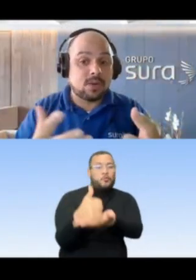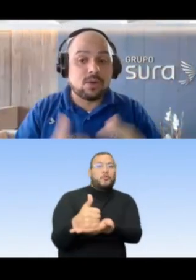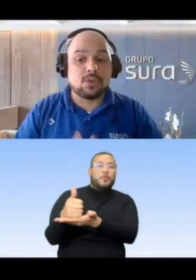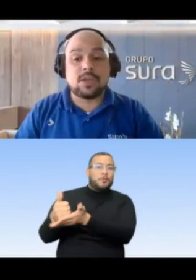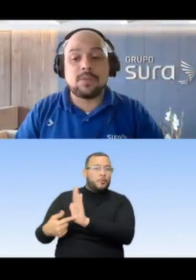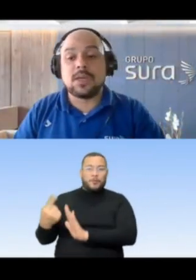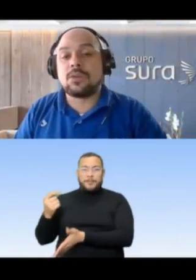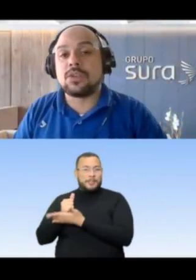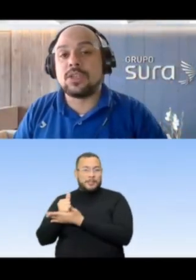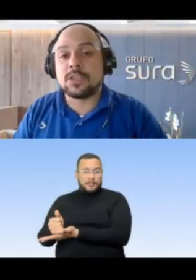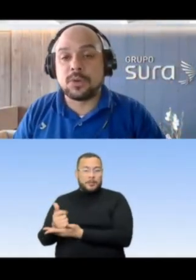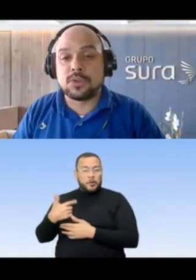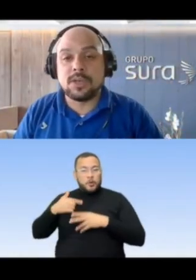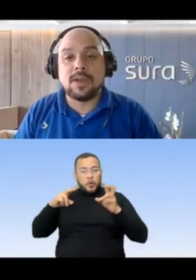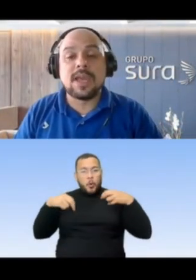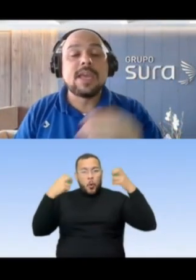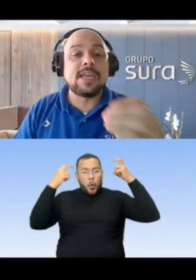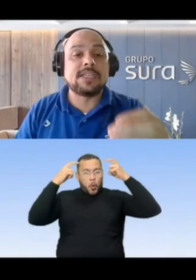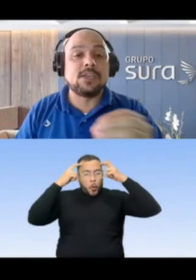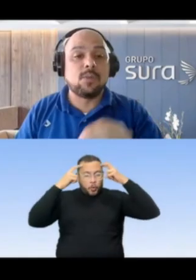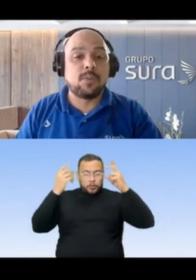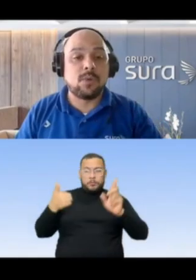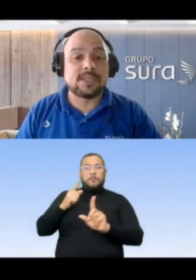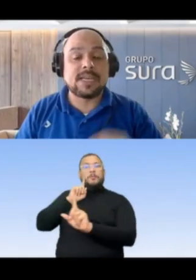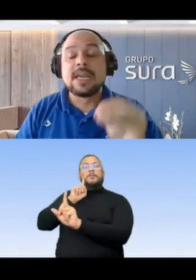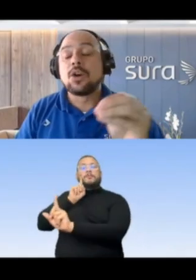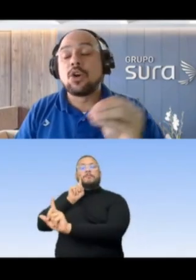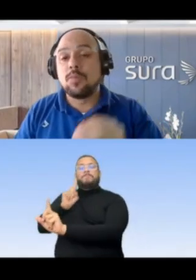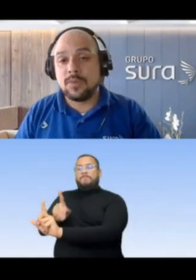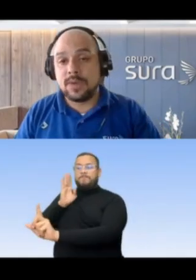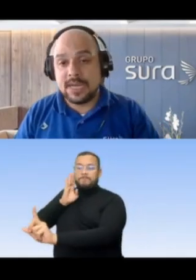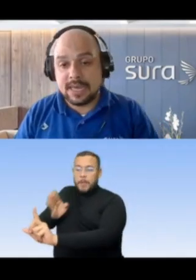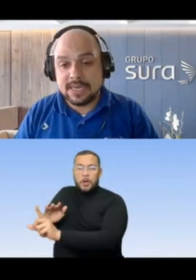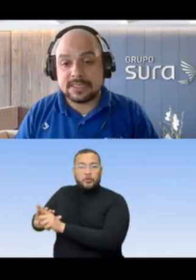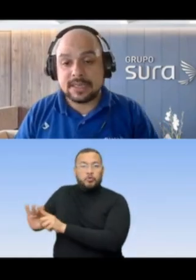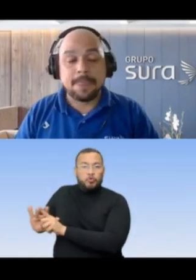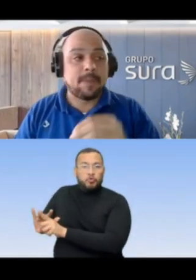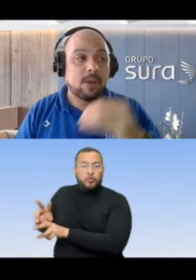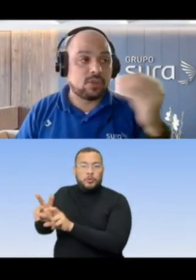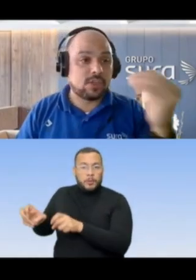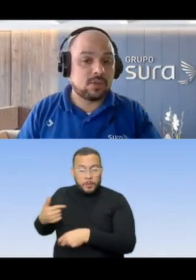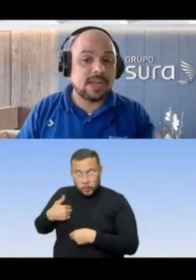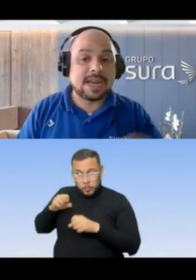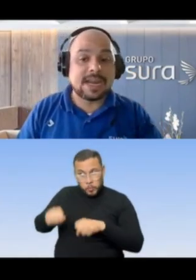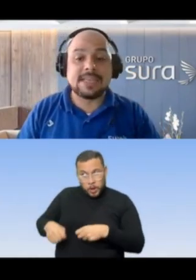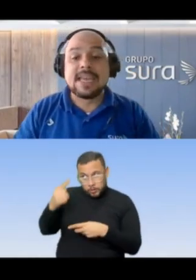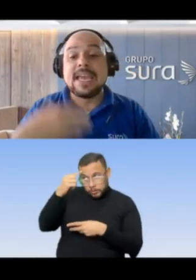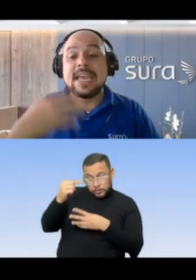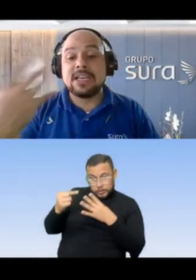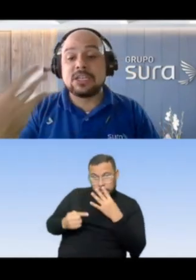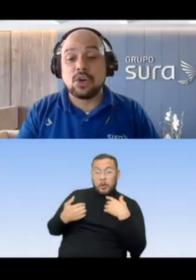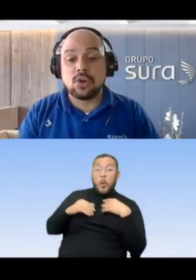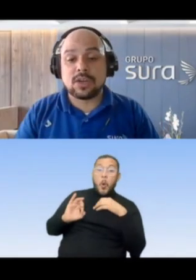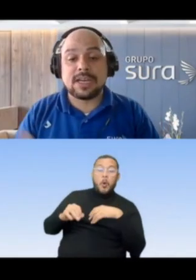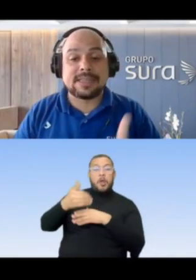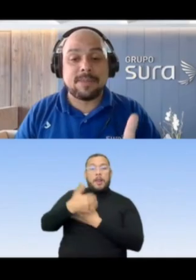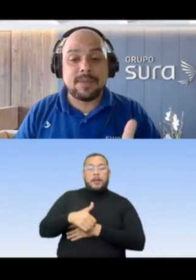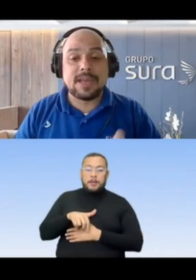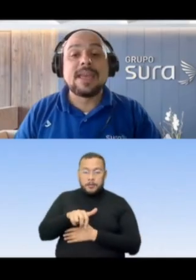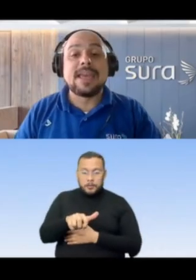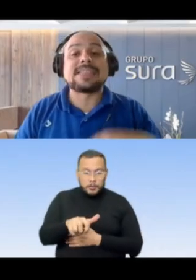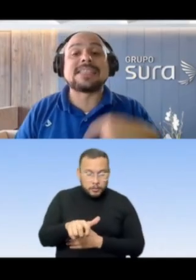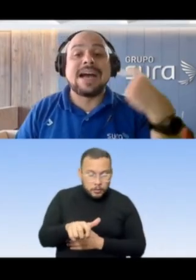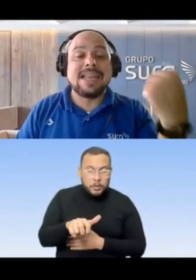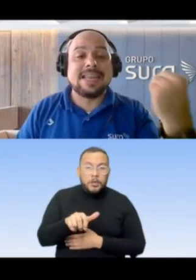dentro de mi conocimiento, si es posible y si lo puedo hacer como brigadista. Pero si estoy en la calle, el